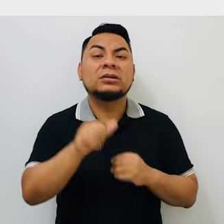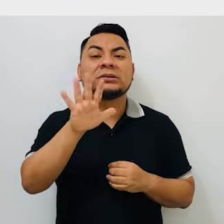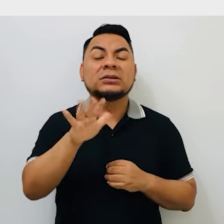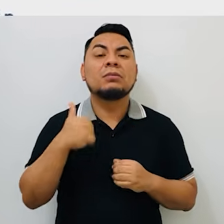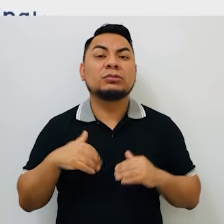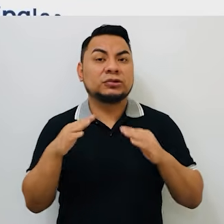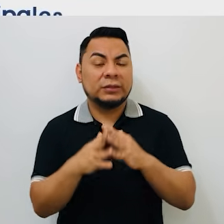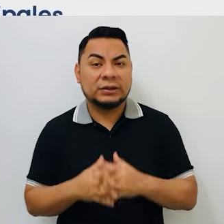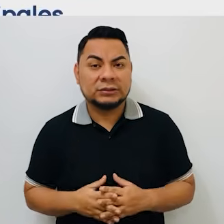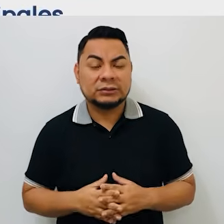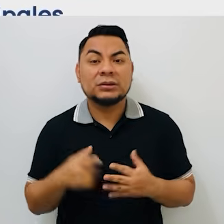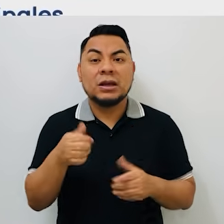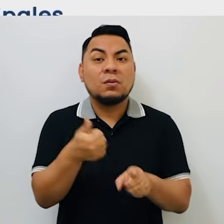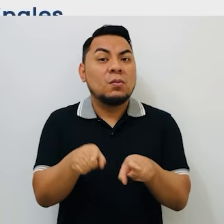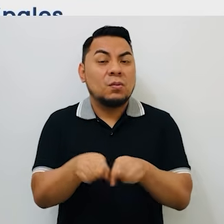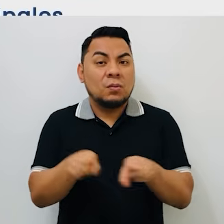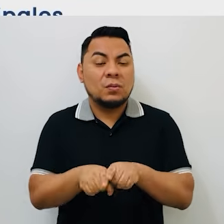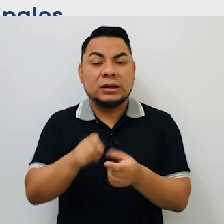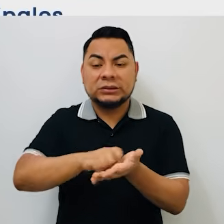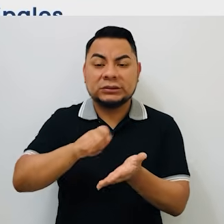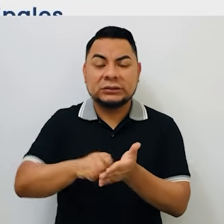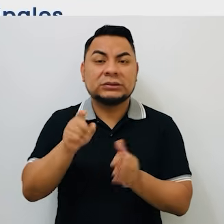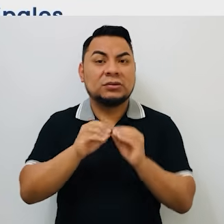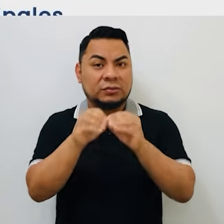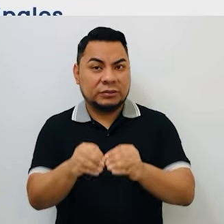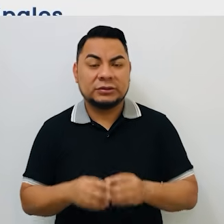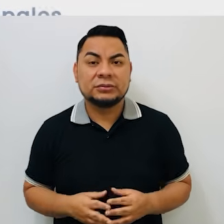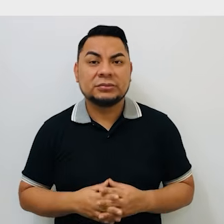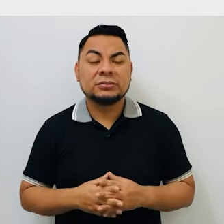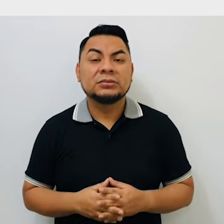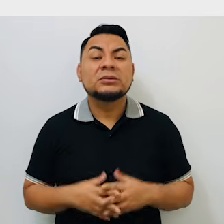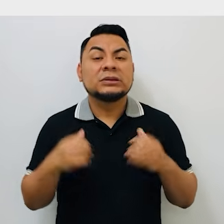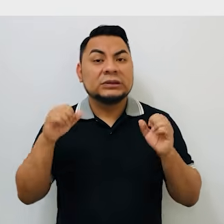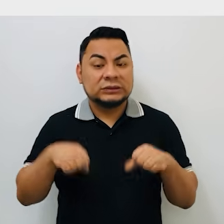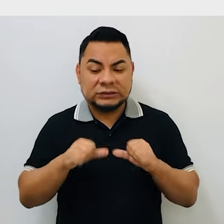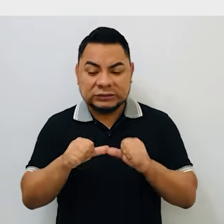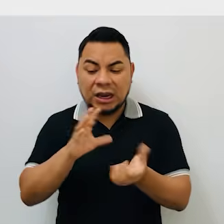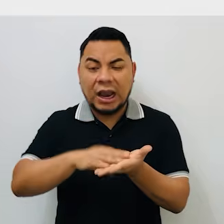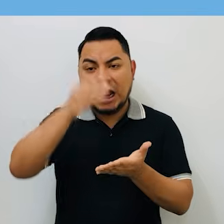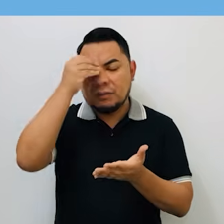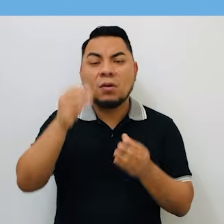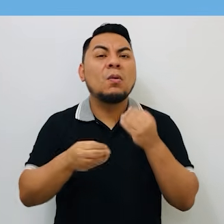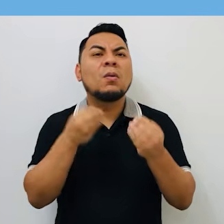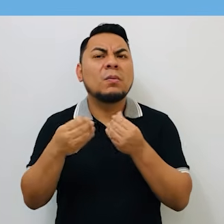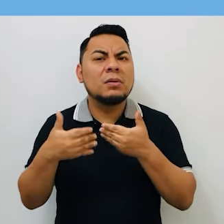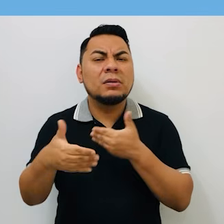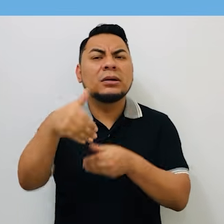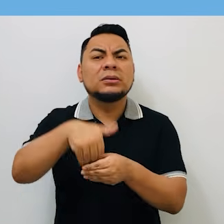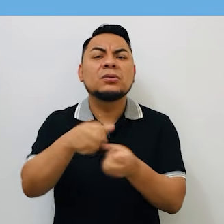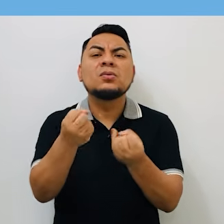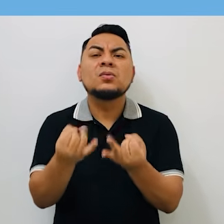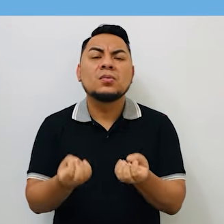y 5 actas municipales, las mismas que se llenaron en la instalación. Lo que sigue es aprender cómo